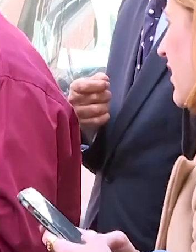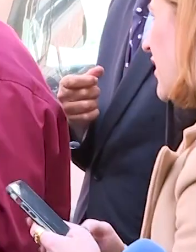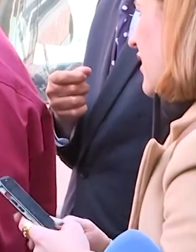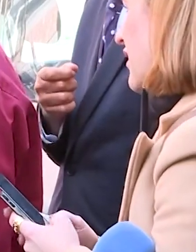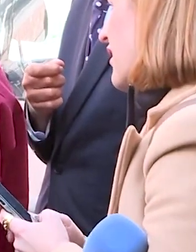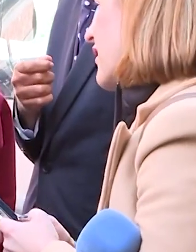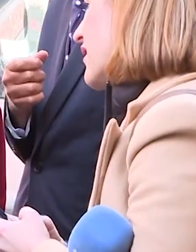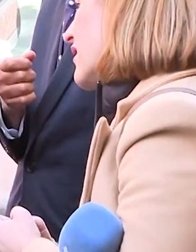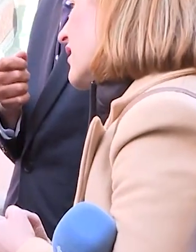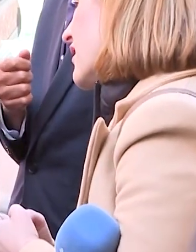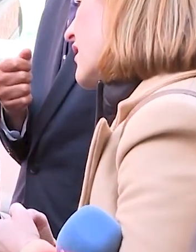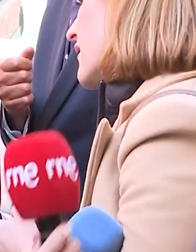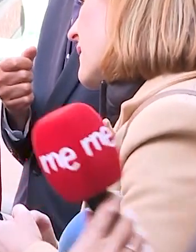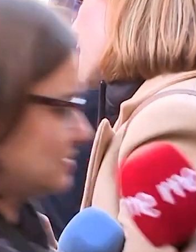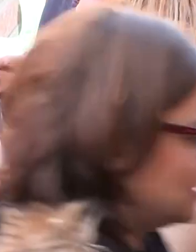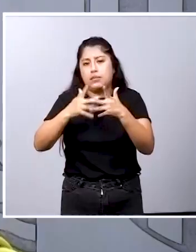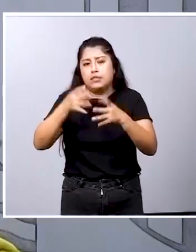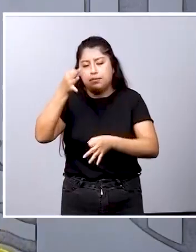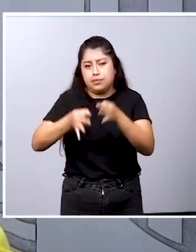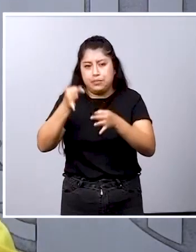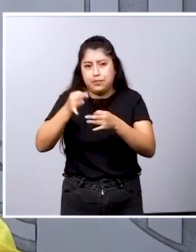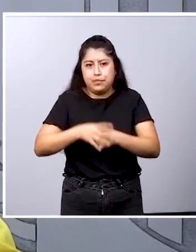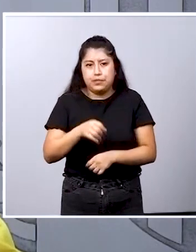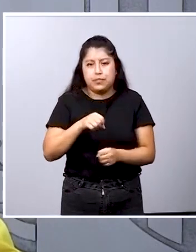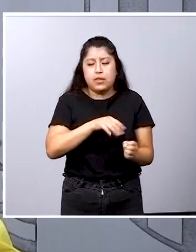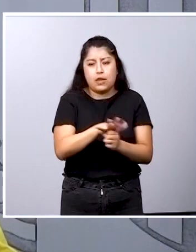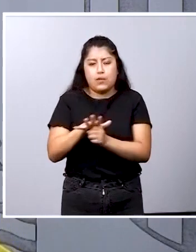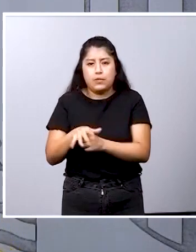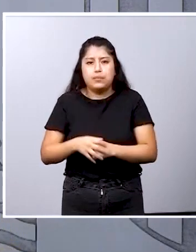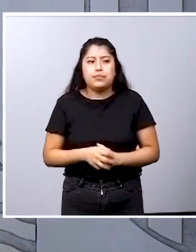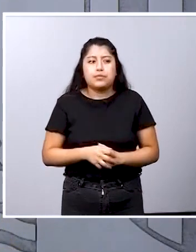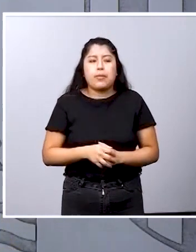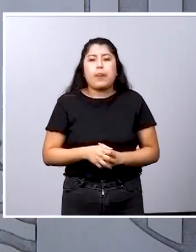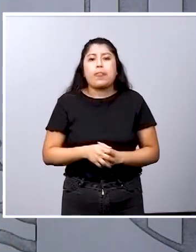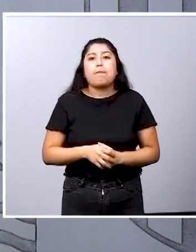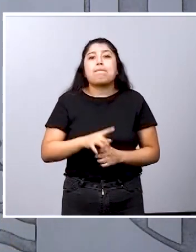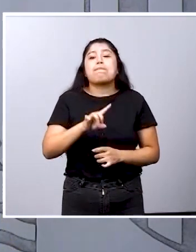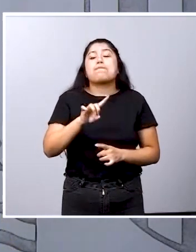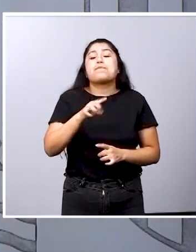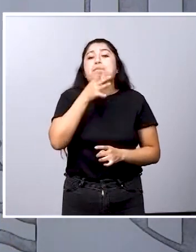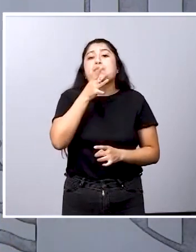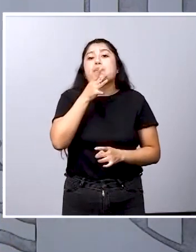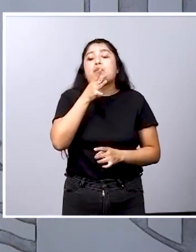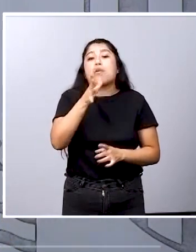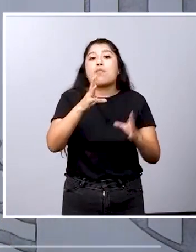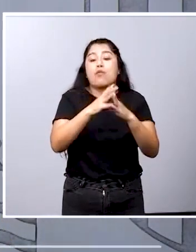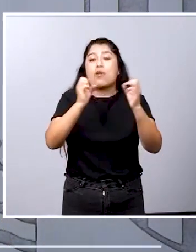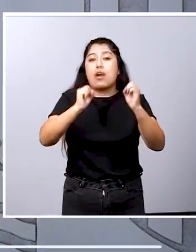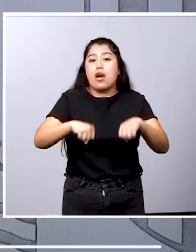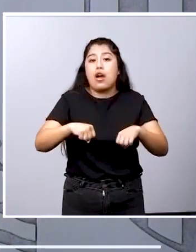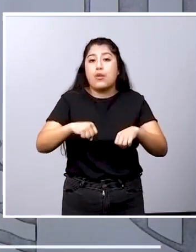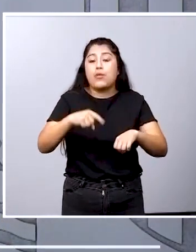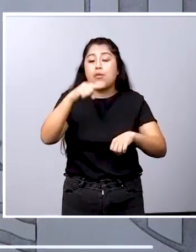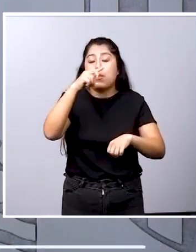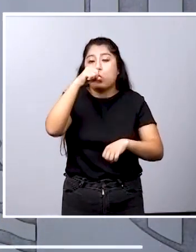fiscales y letrados de la Administración de Justicia. Incrementos retributivos que cumplen con los acuerdos que se alcanzaron este